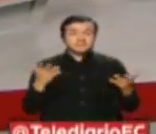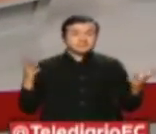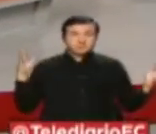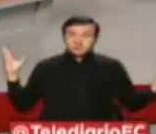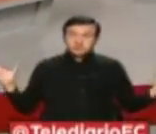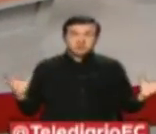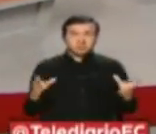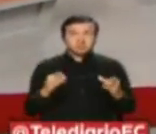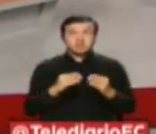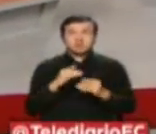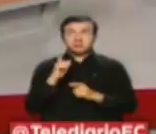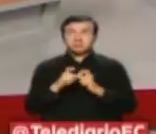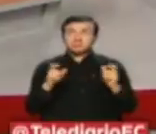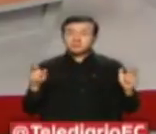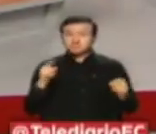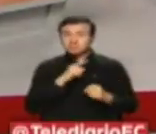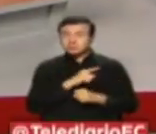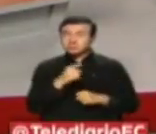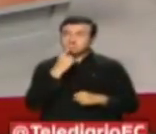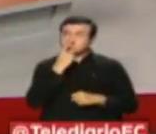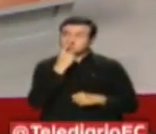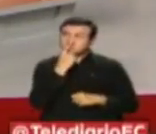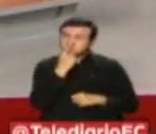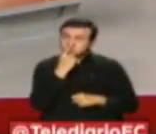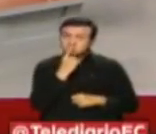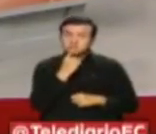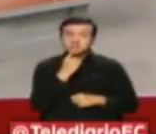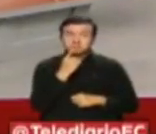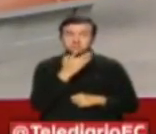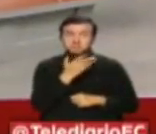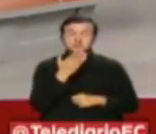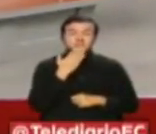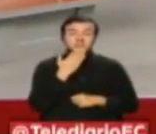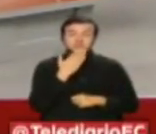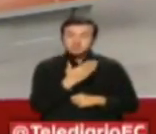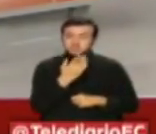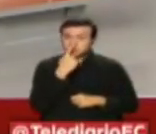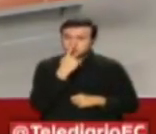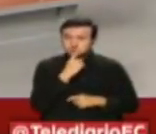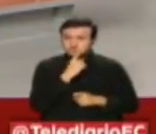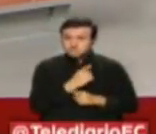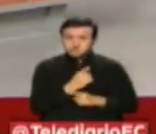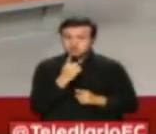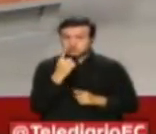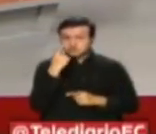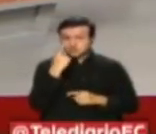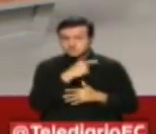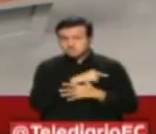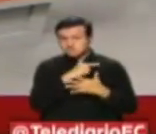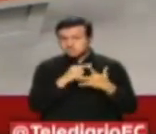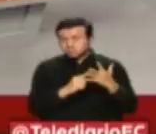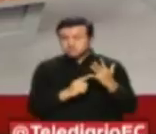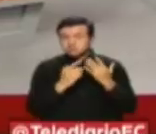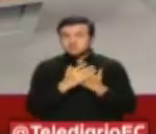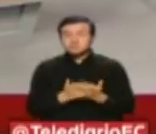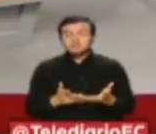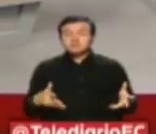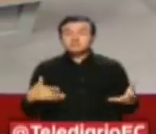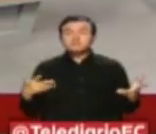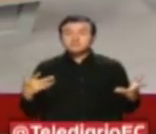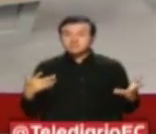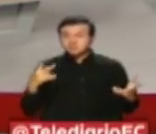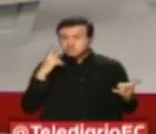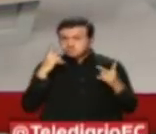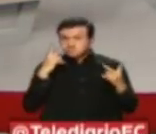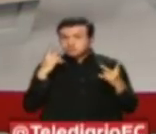todas ellas son personas interesadas de manera peculiar pecuniaria o material en el en la adhesión